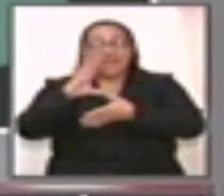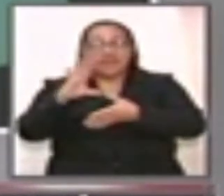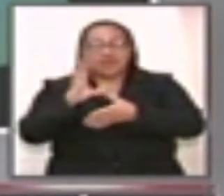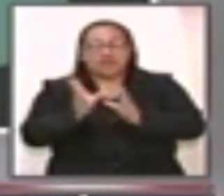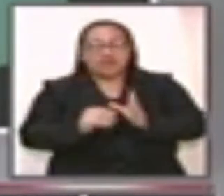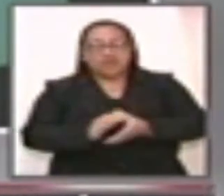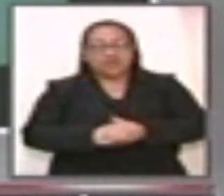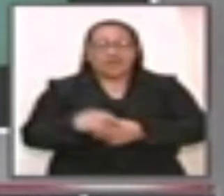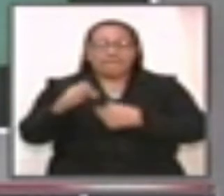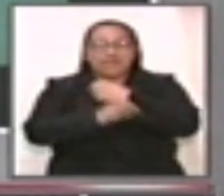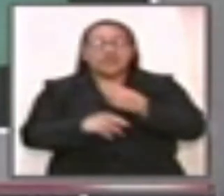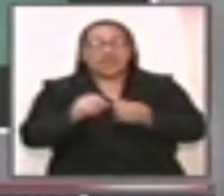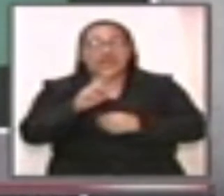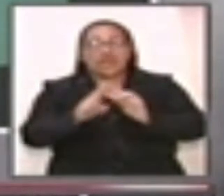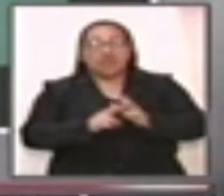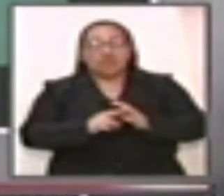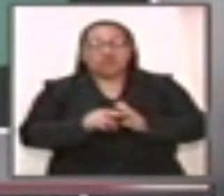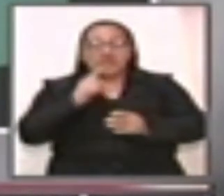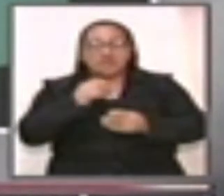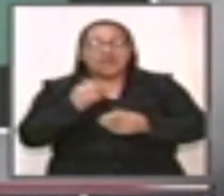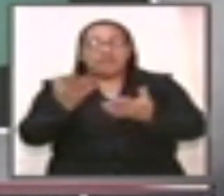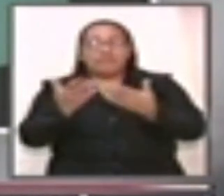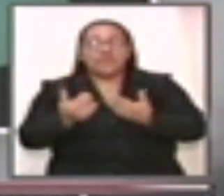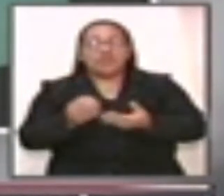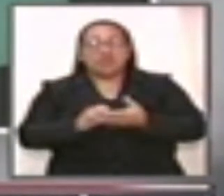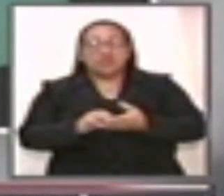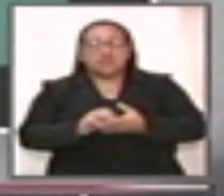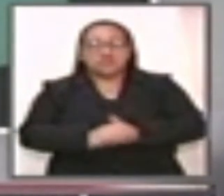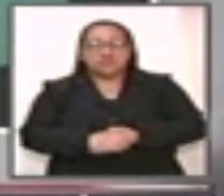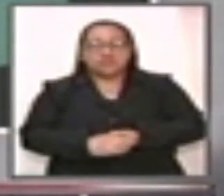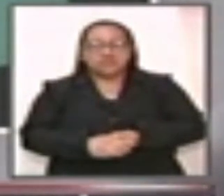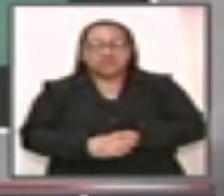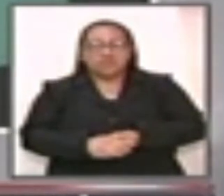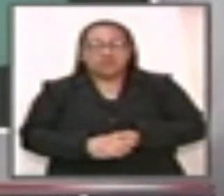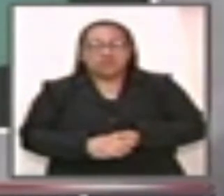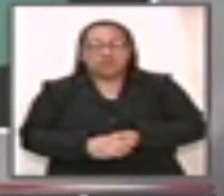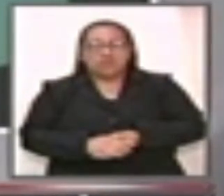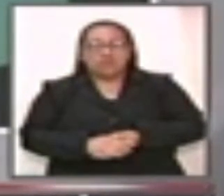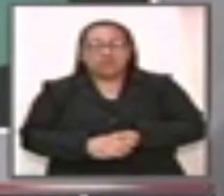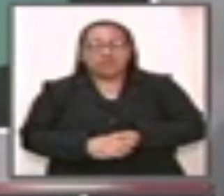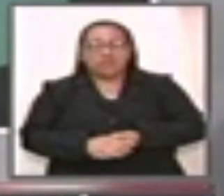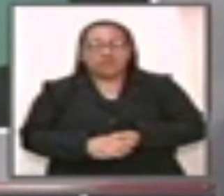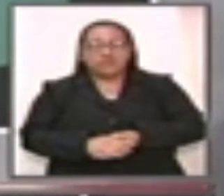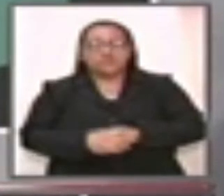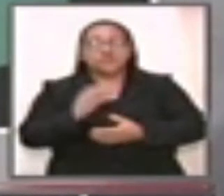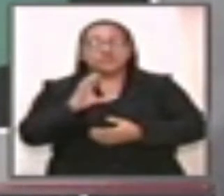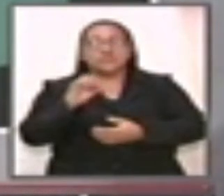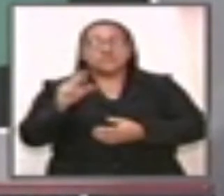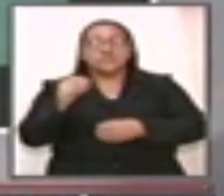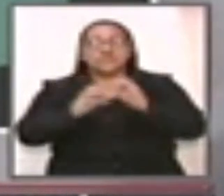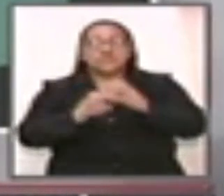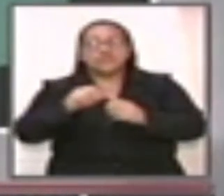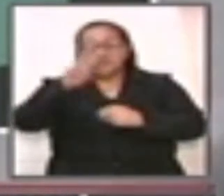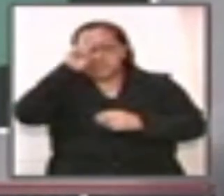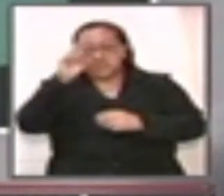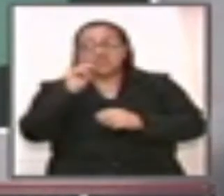Latina. Países de la región están demandando muchas baldosas y cerámicos peruanos. Tenemos Estados Unidos y